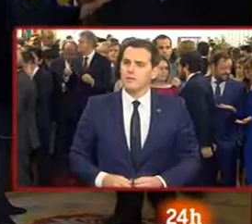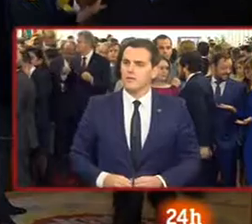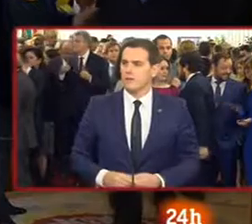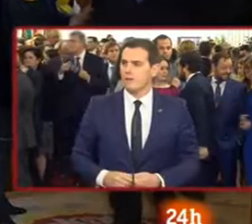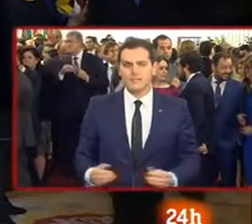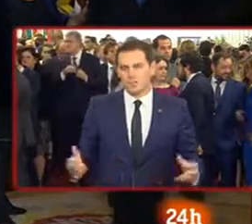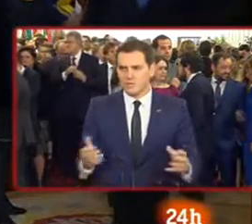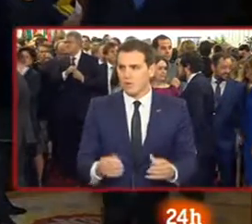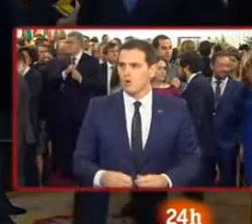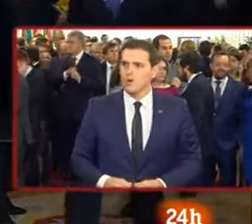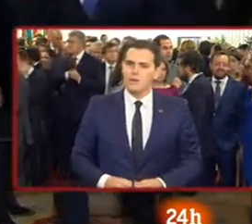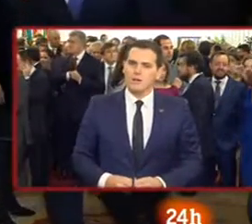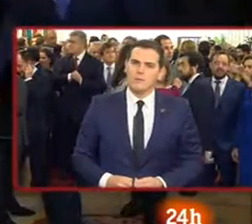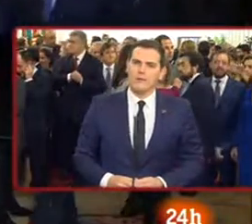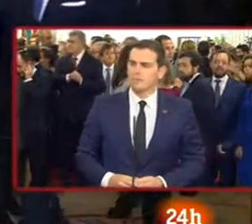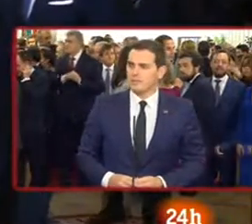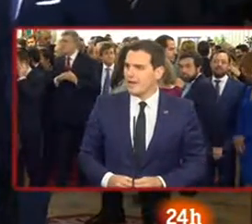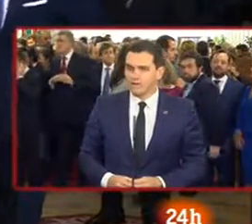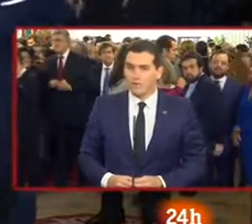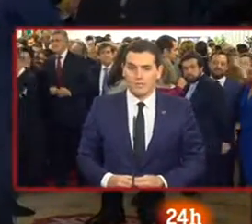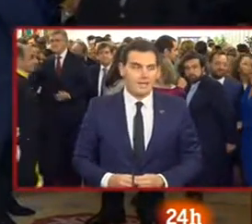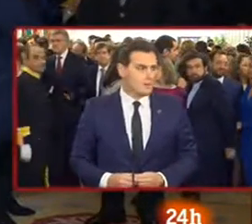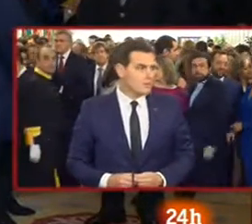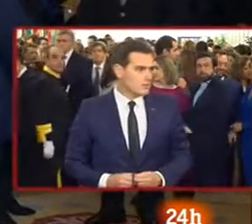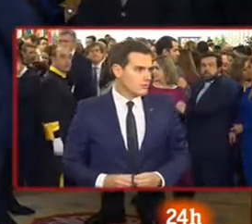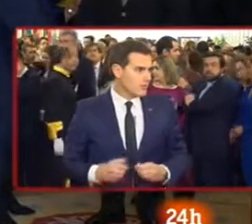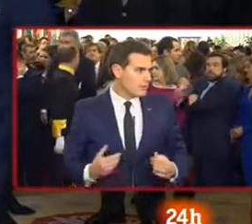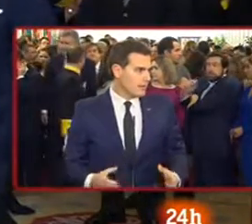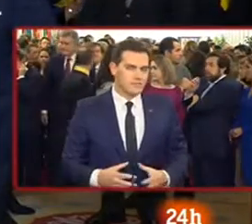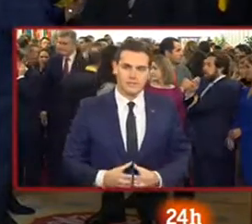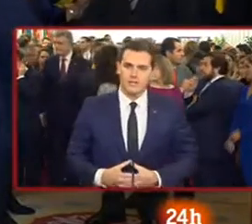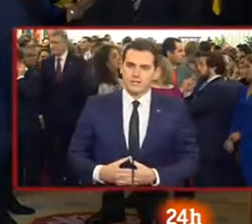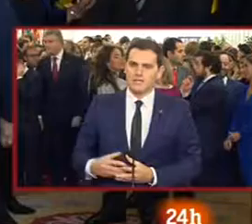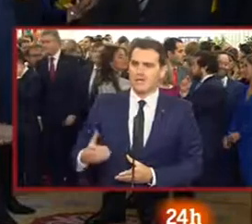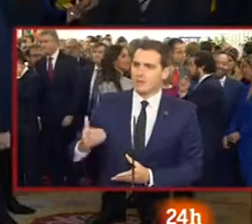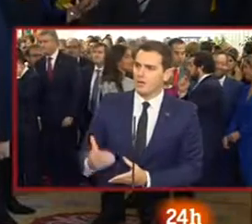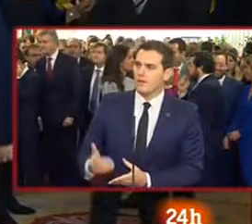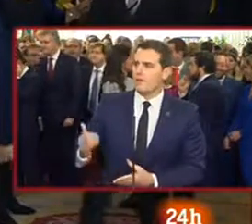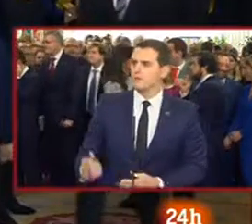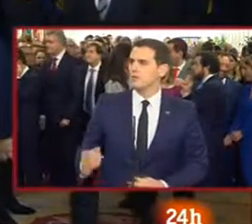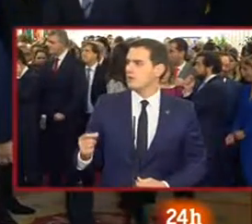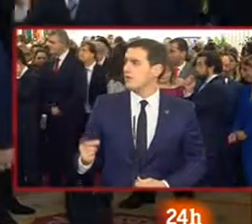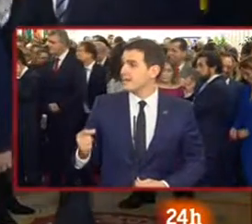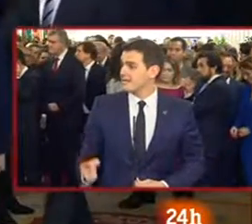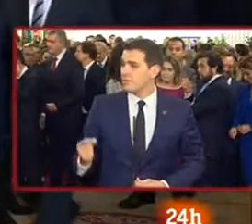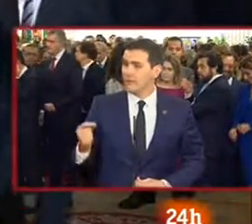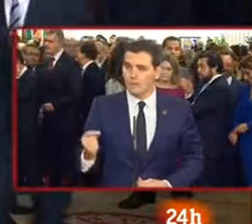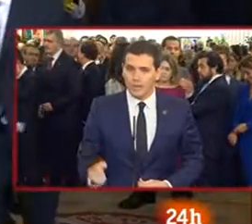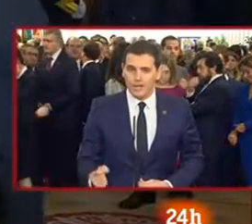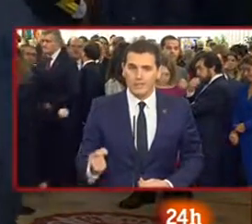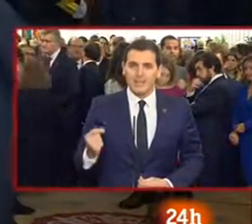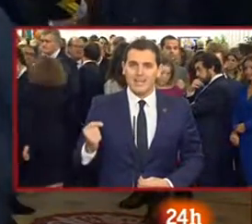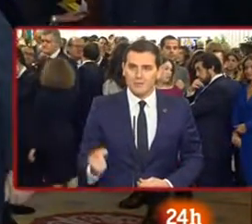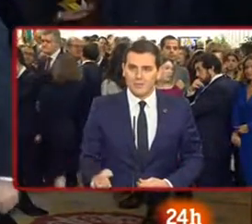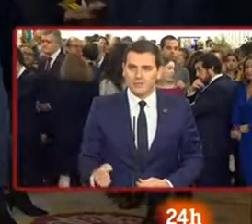romper nuestro país, no desde luego para contentar a los que nunca estarán contentos, a los separatistas. Así que la mejora de la Constitución tendrá que ser para